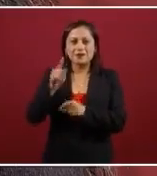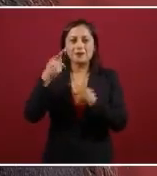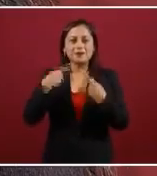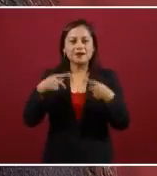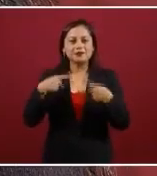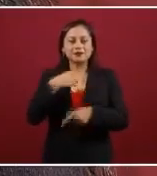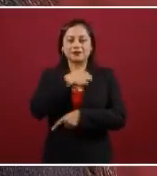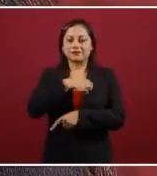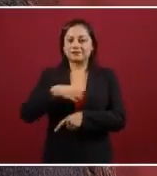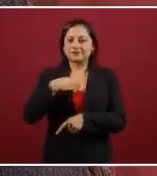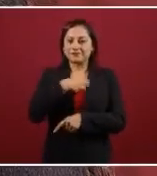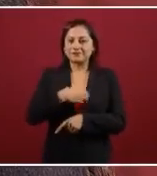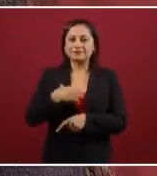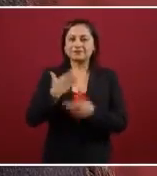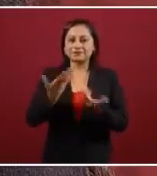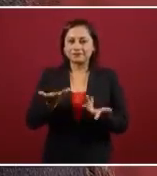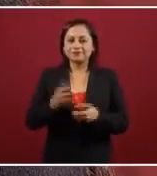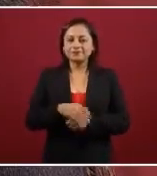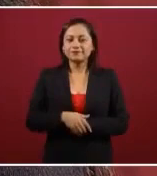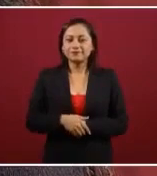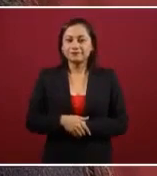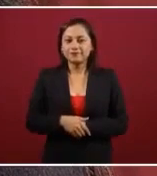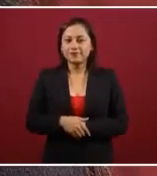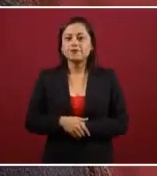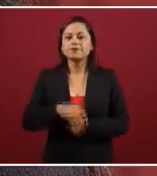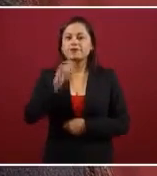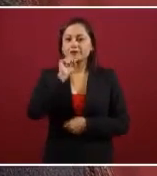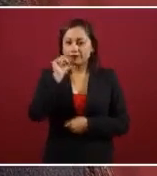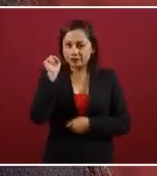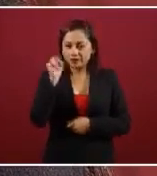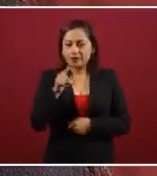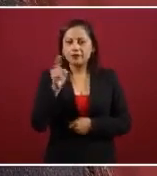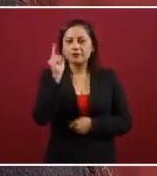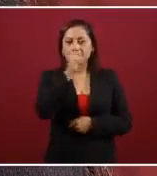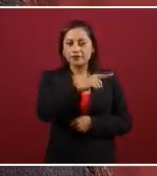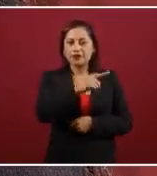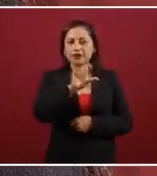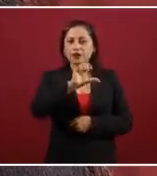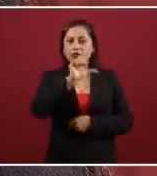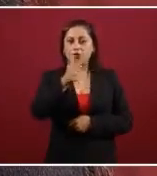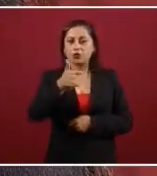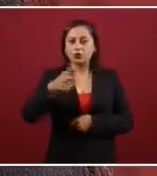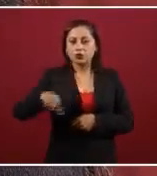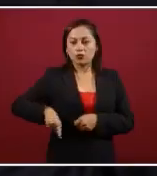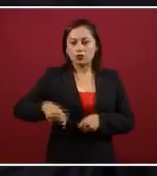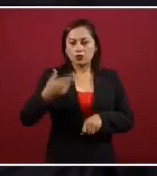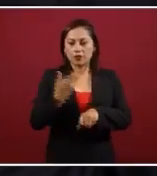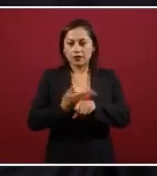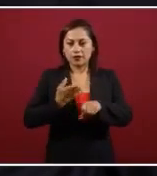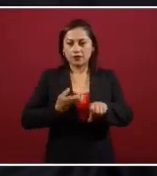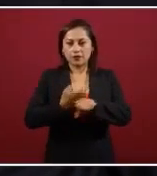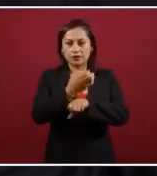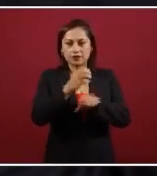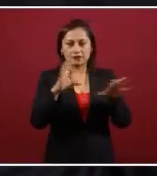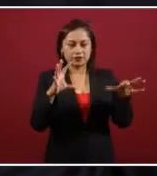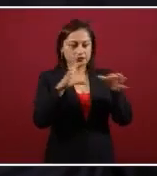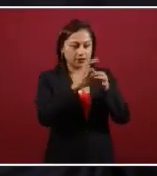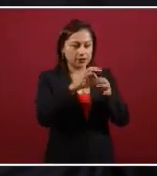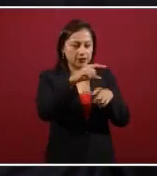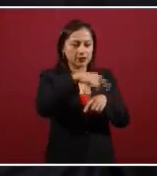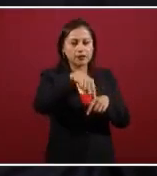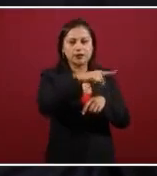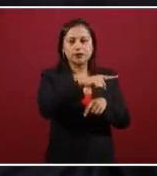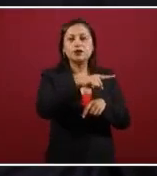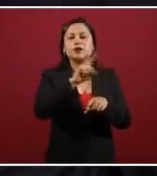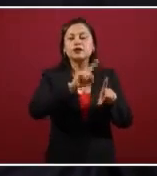todo, también decir estas sinergias que se suma con los gobiernos locales. También recibimos comentarios